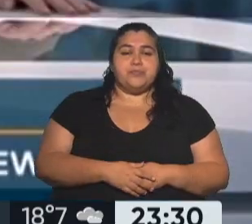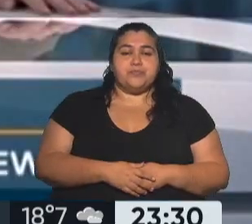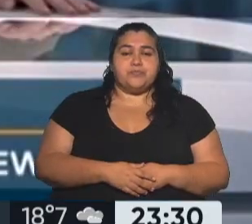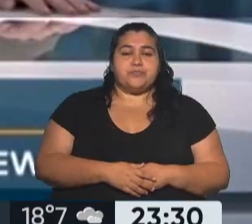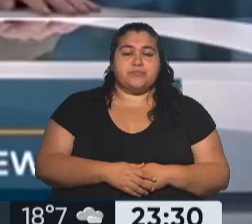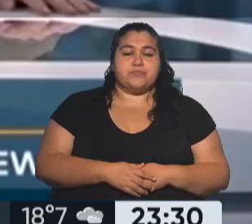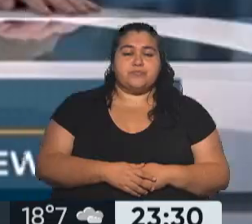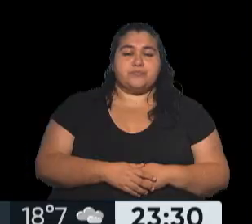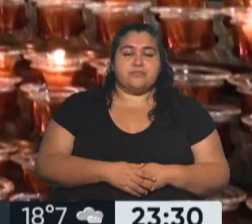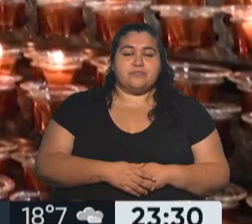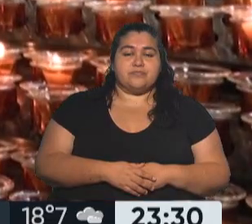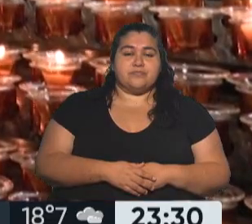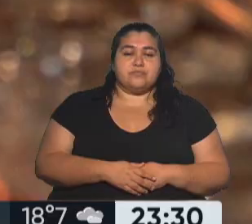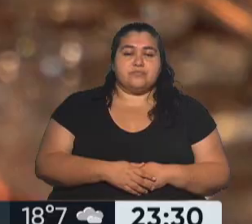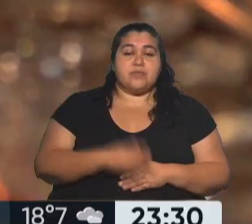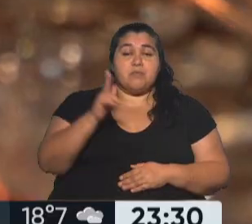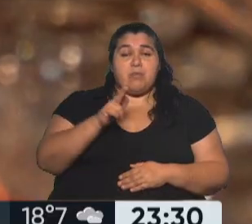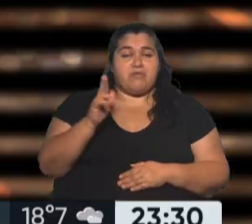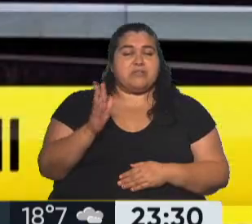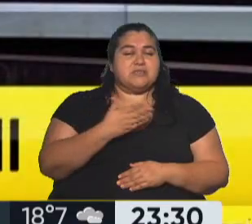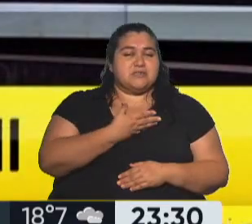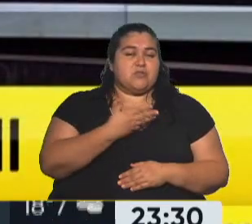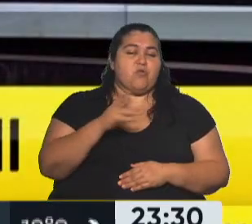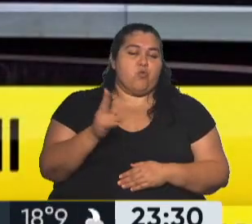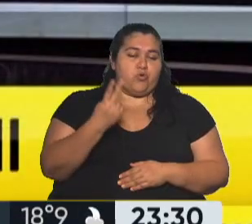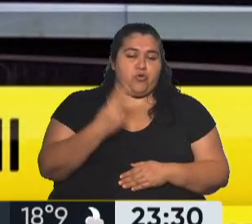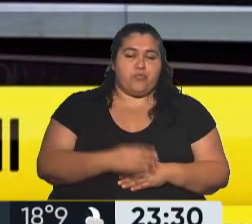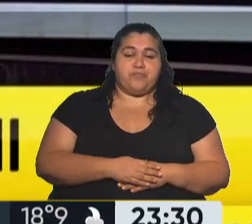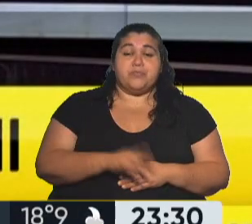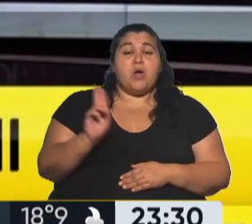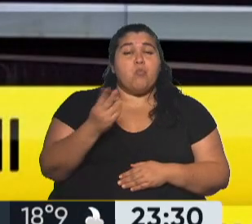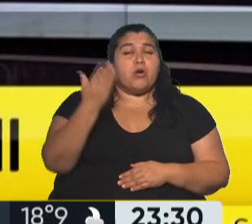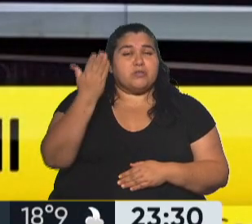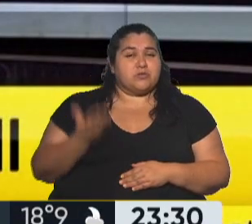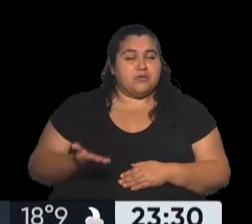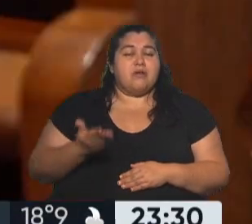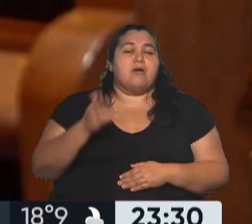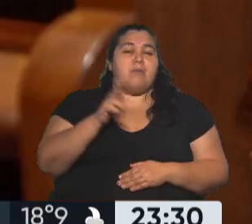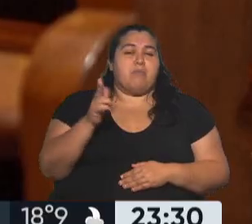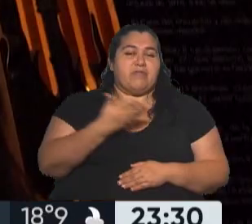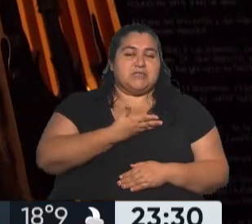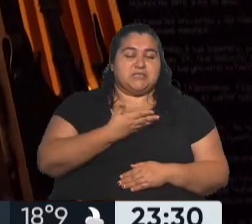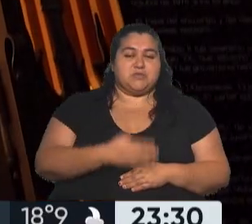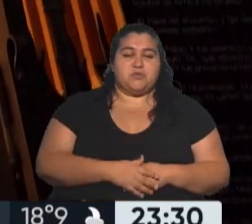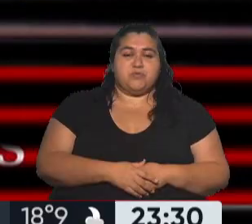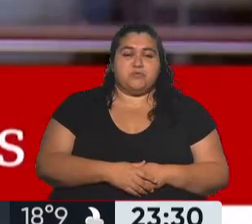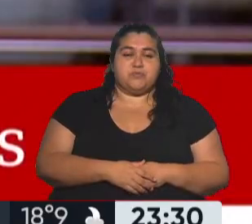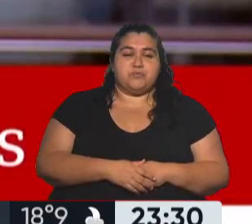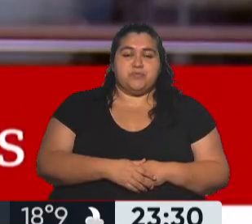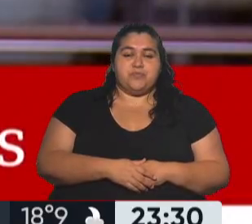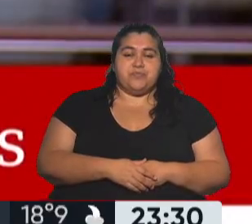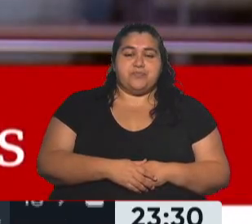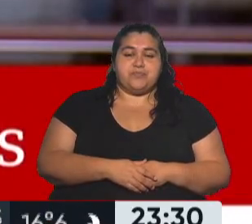Papst Franziskus ist tot. La morte di Papa Francesco.